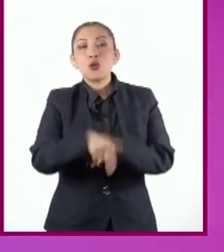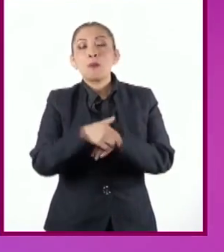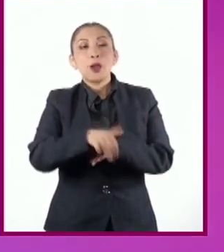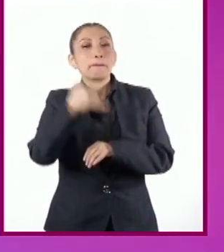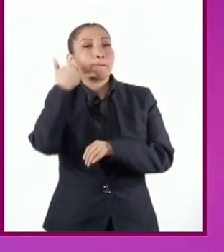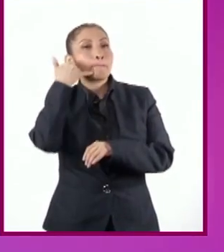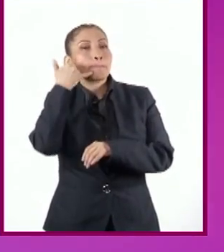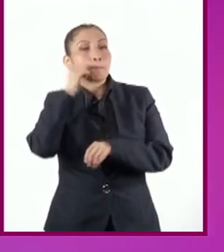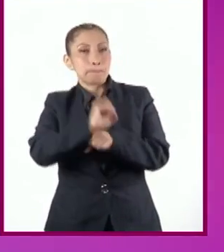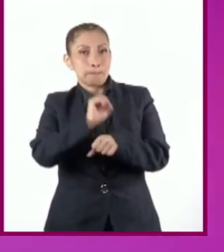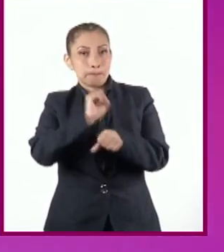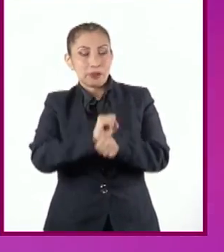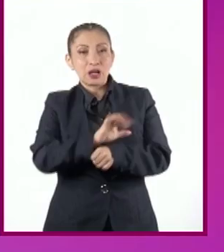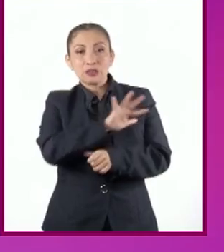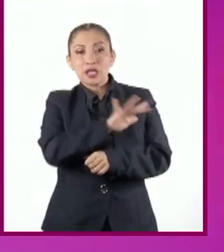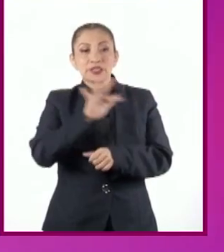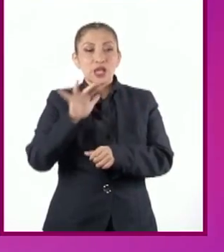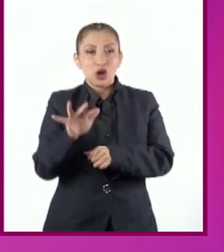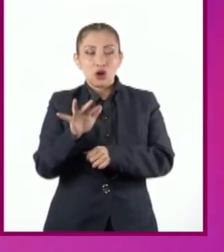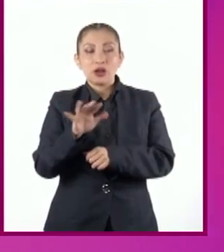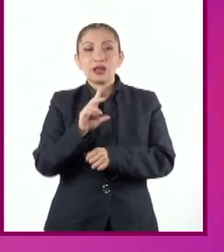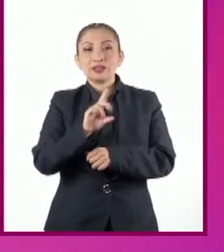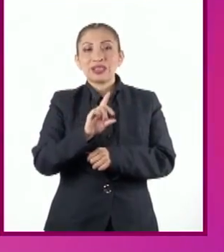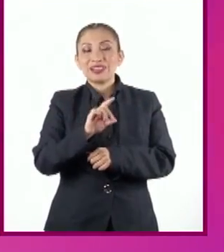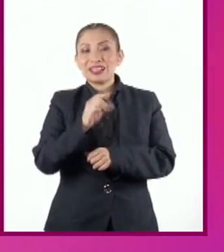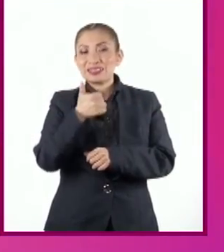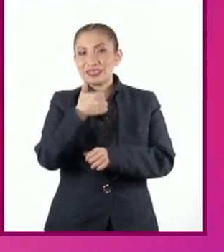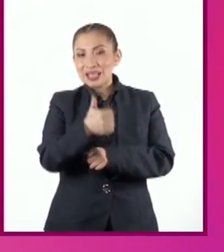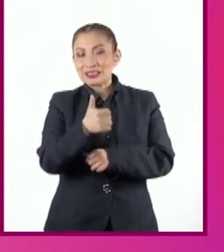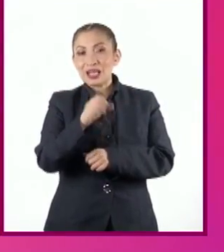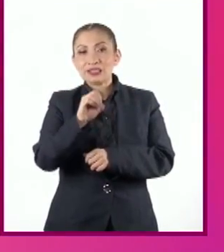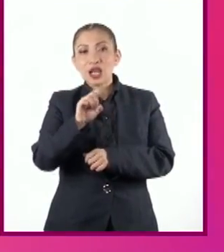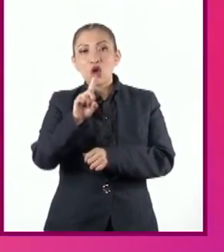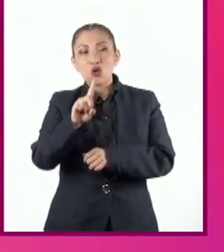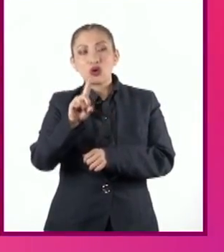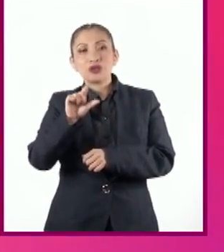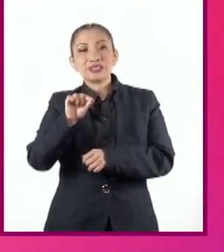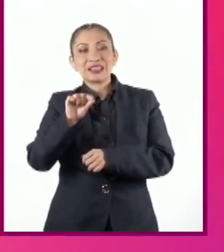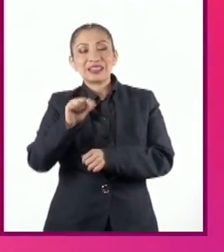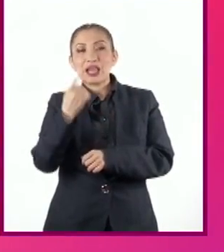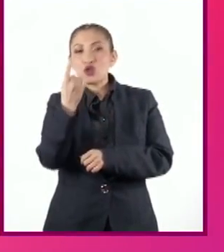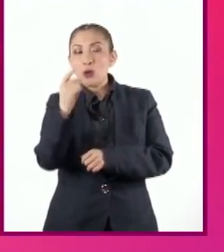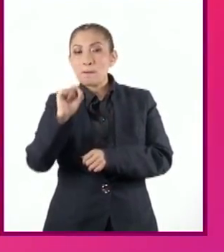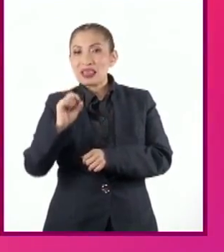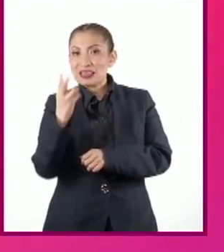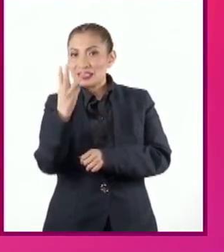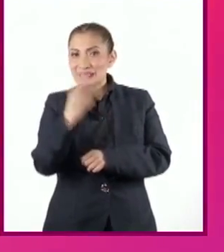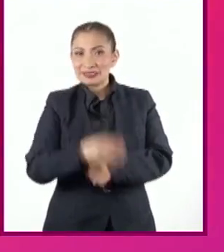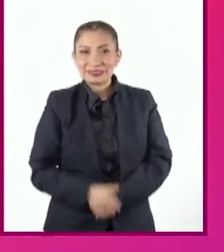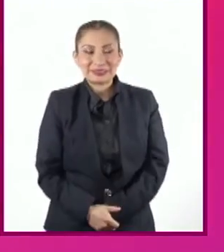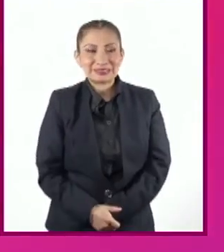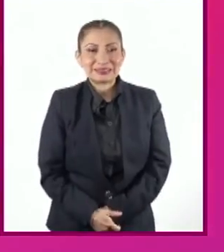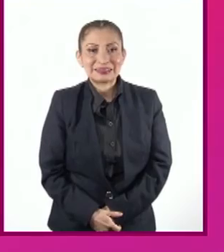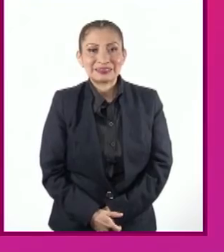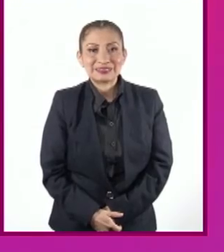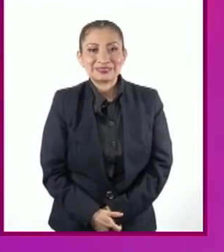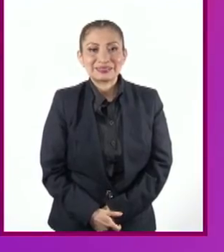de teléfono para secundaria es el 55 36 01 71 23.